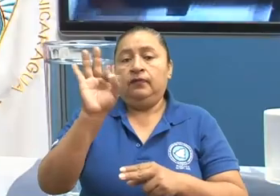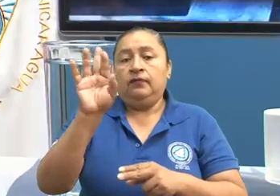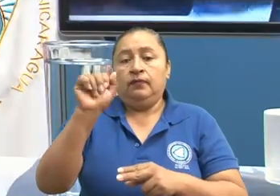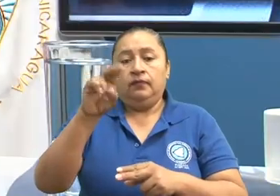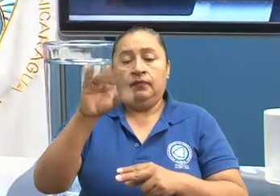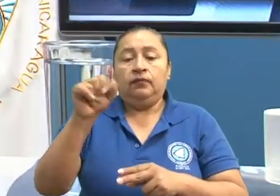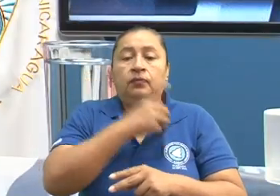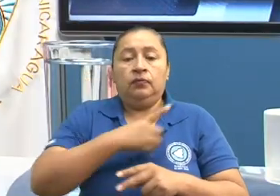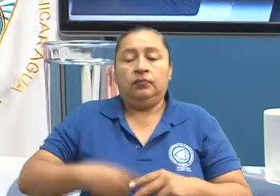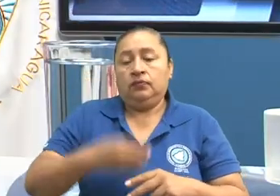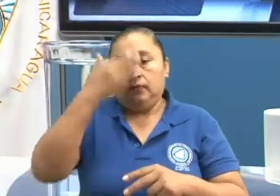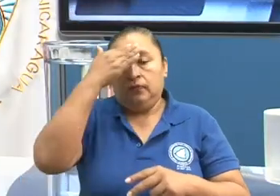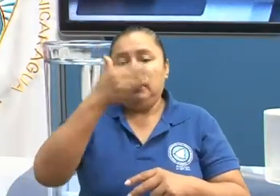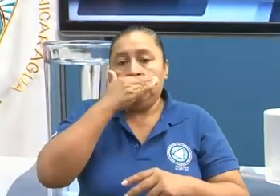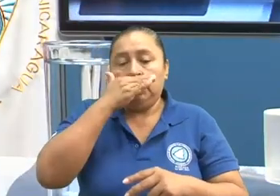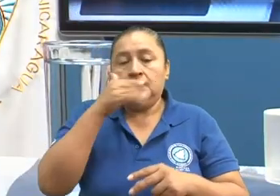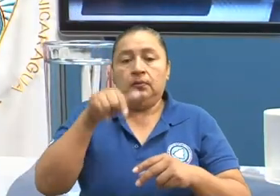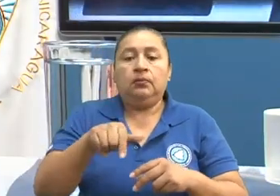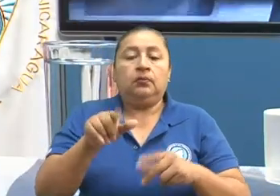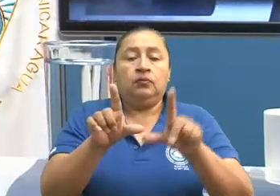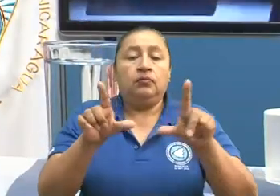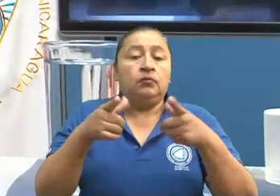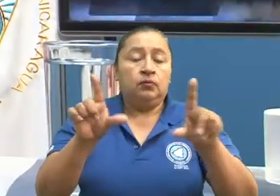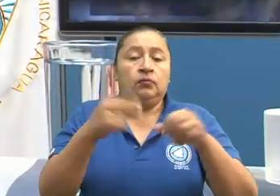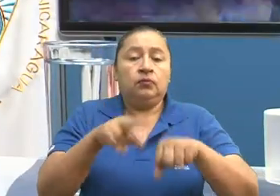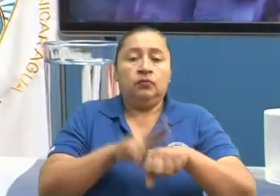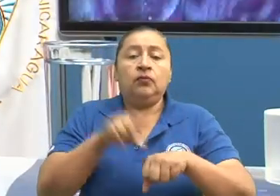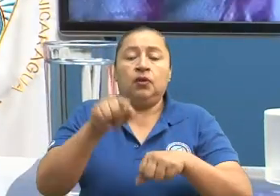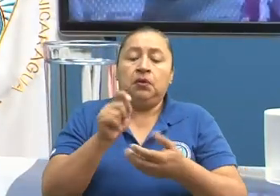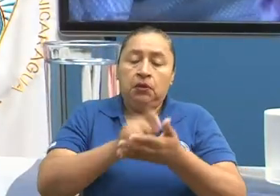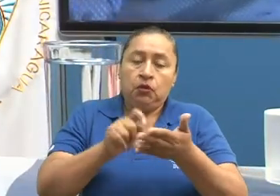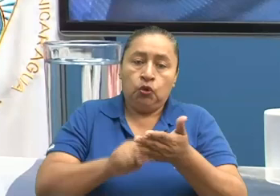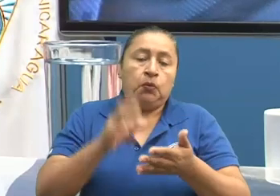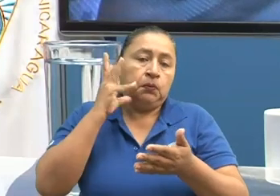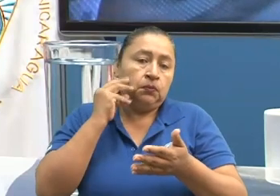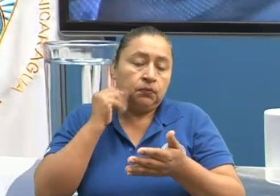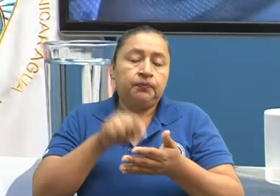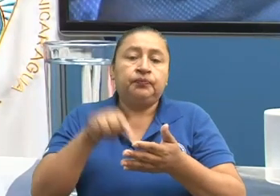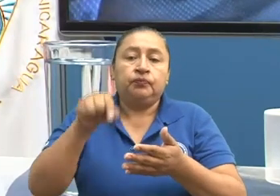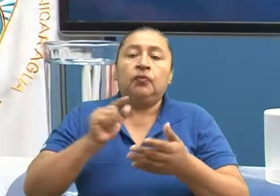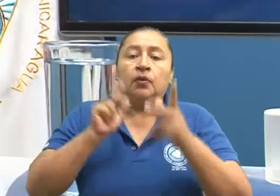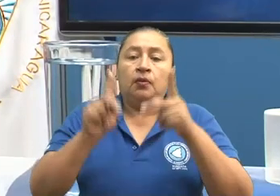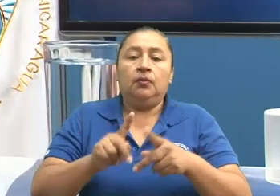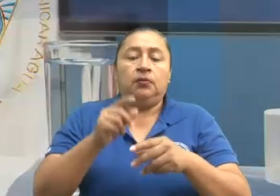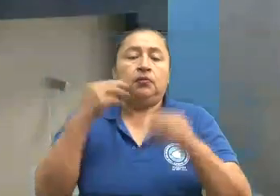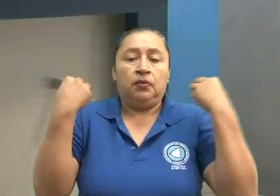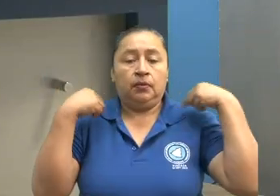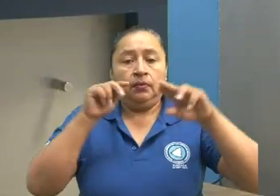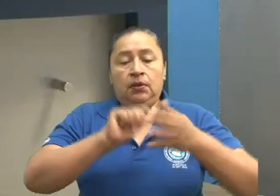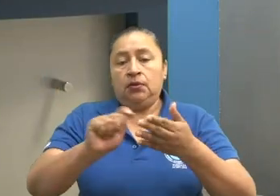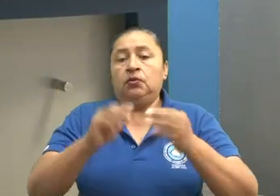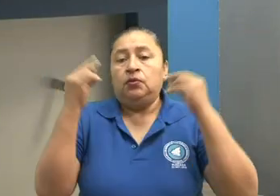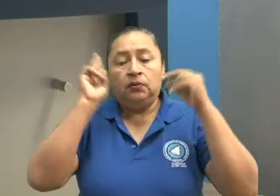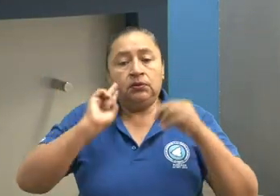Liberación Nacional, pero también es historiador, escritor y docente universitario, además líder sindical por ahí. Diputado, bienvenido, siempre es un placer